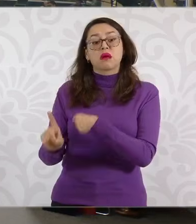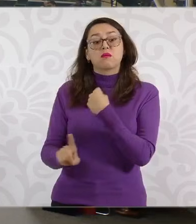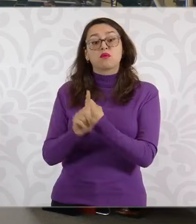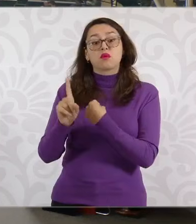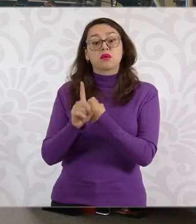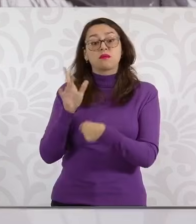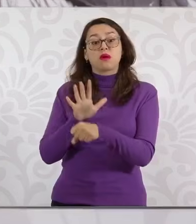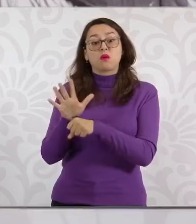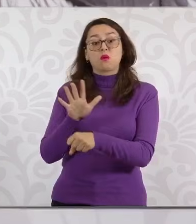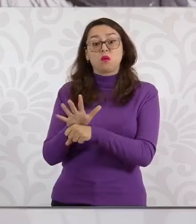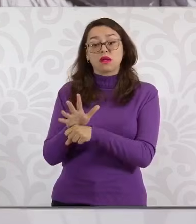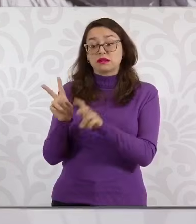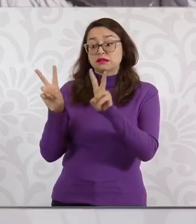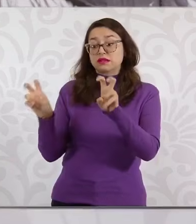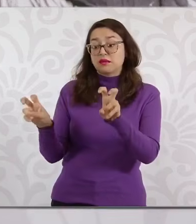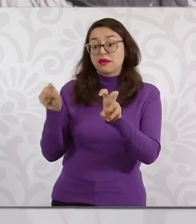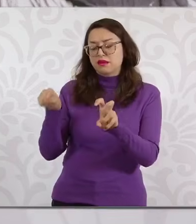con el censo de vivienda